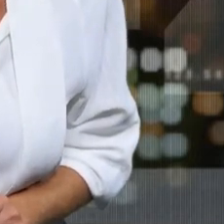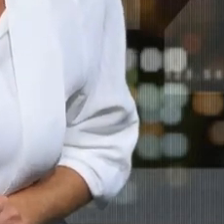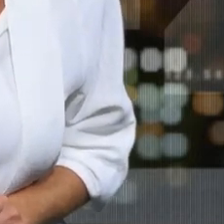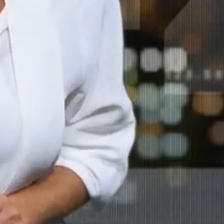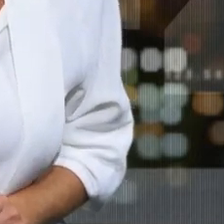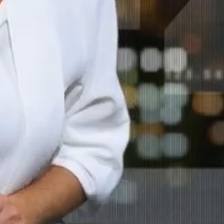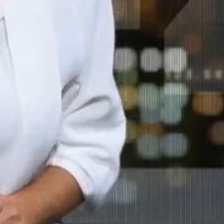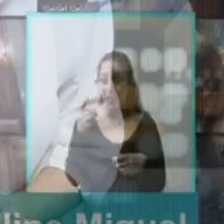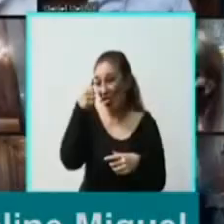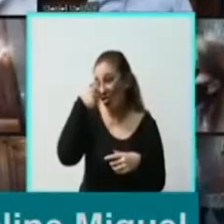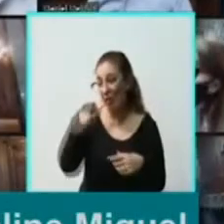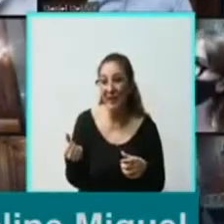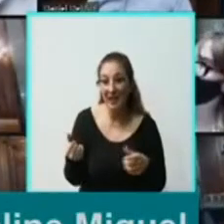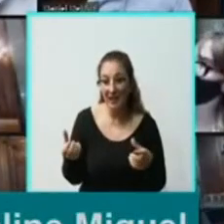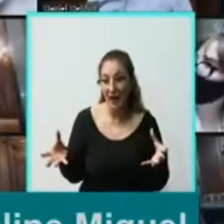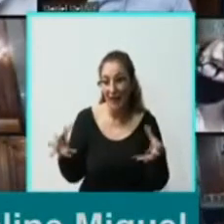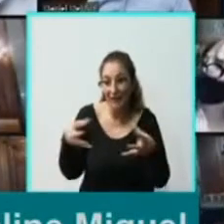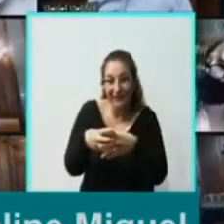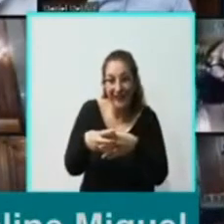de la cuarentena.